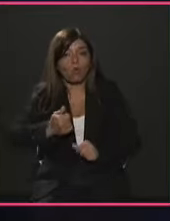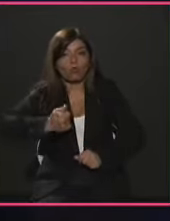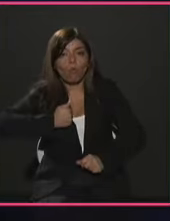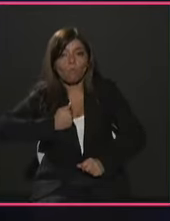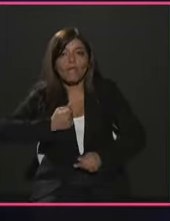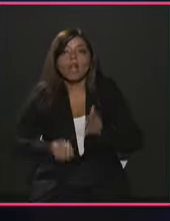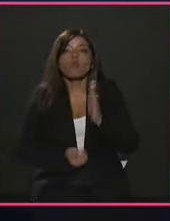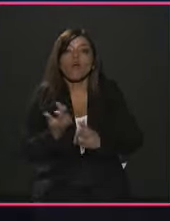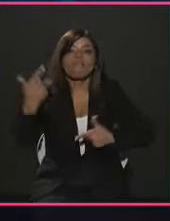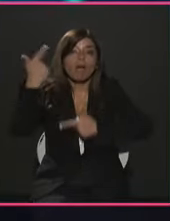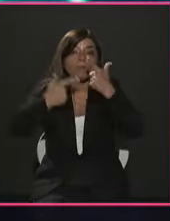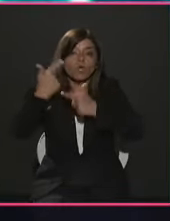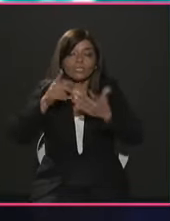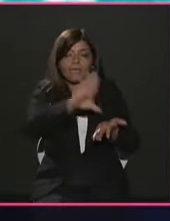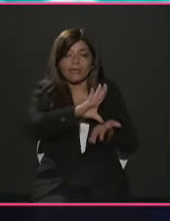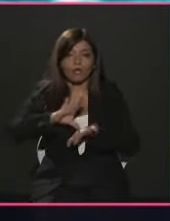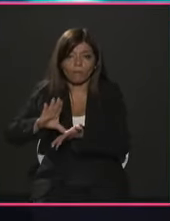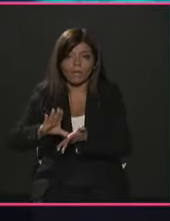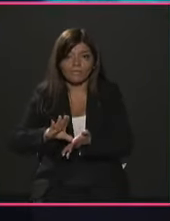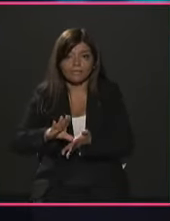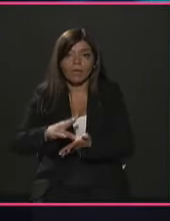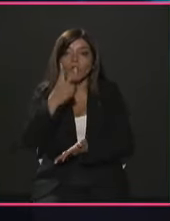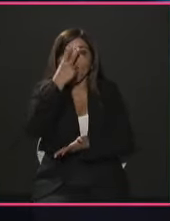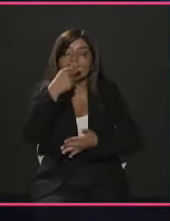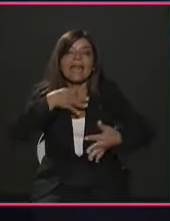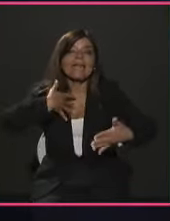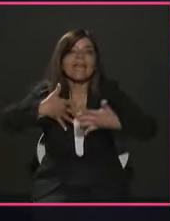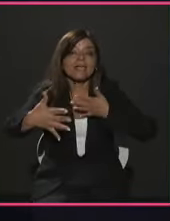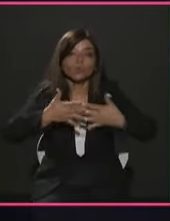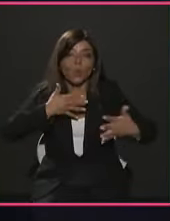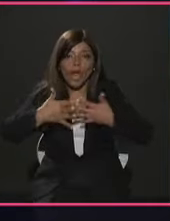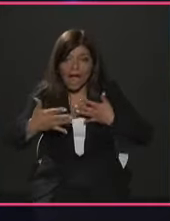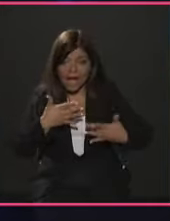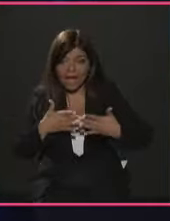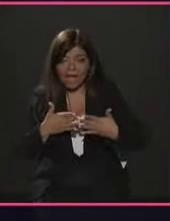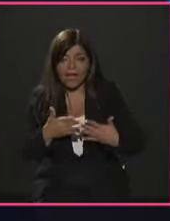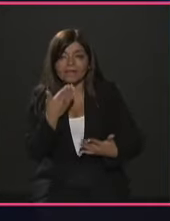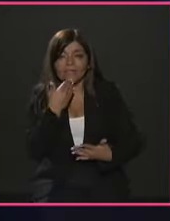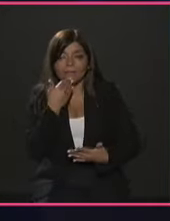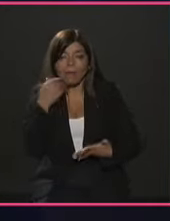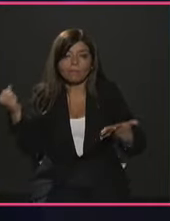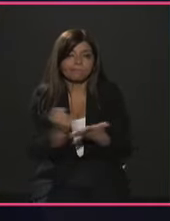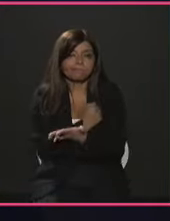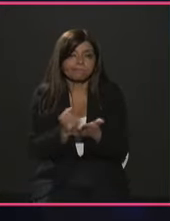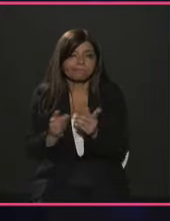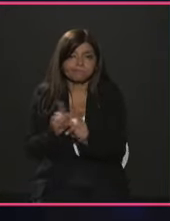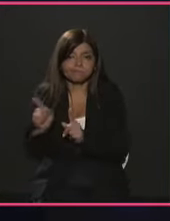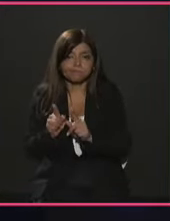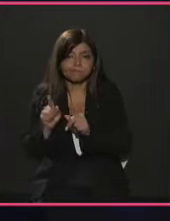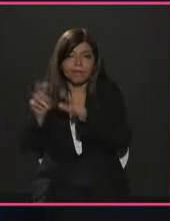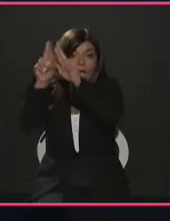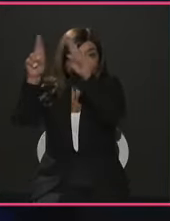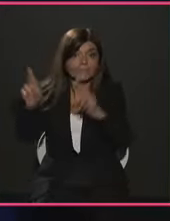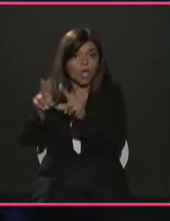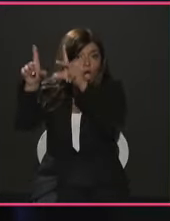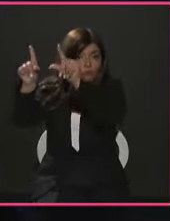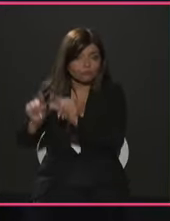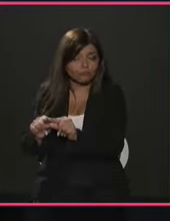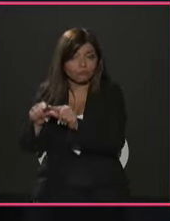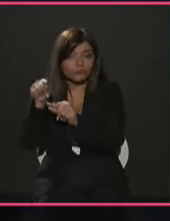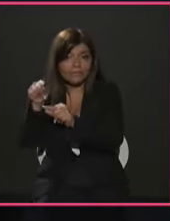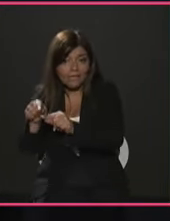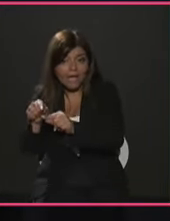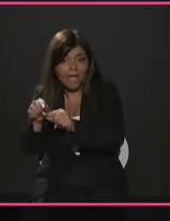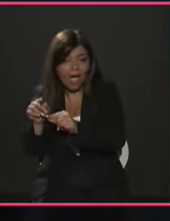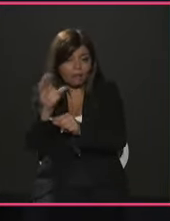nuevas políticas de nuevos países en cuanto al gas natural también para cuestión de residuos y para poder innovar y